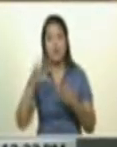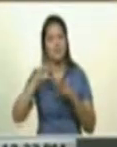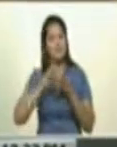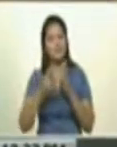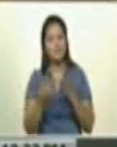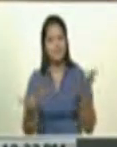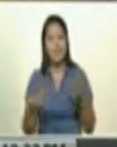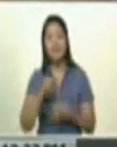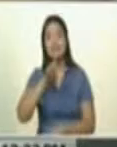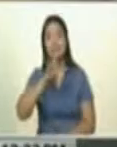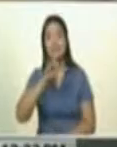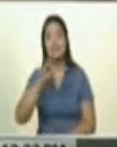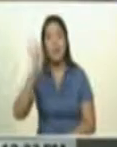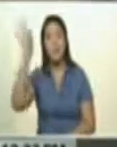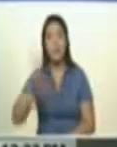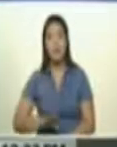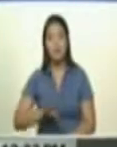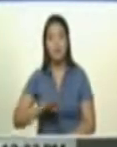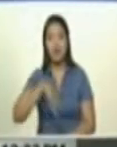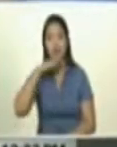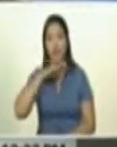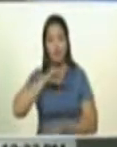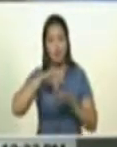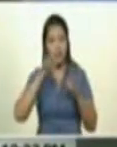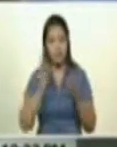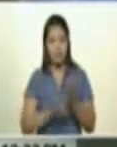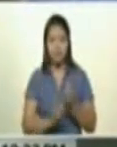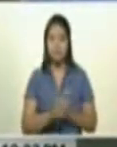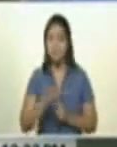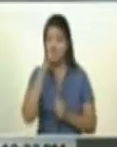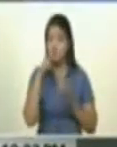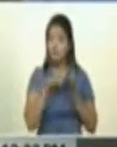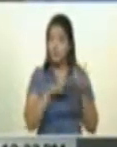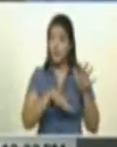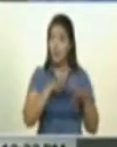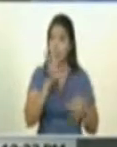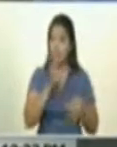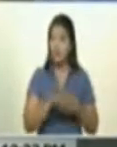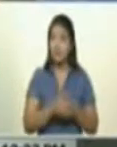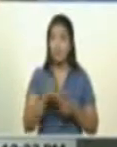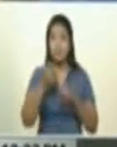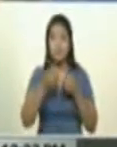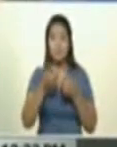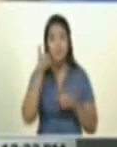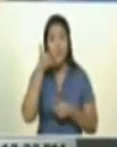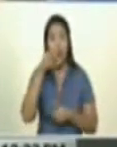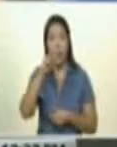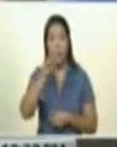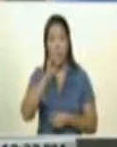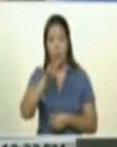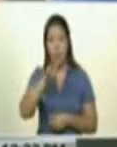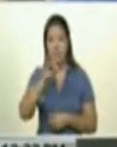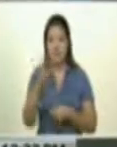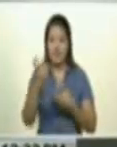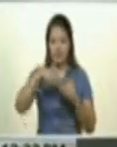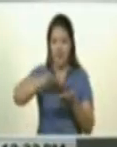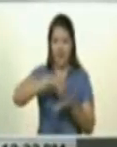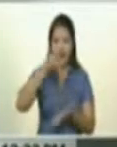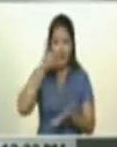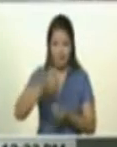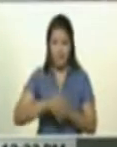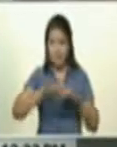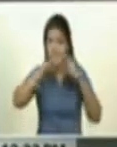en más del 100% de incremento. En lo que va de 2015, la operadora de telefonía celular Movilnet, filial de la Cantebet, ha activado